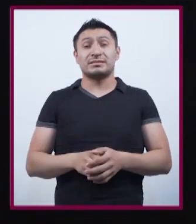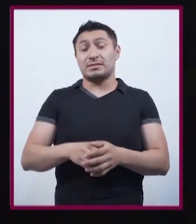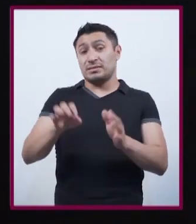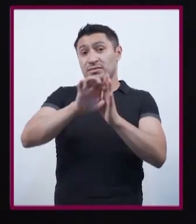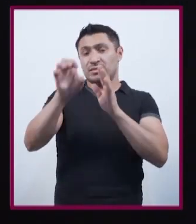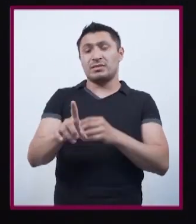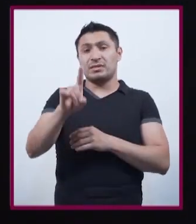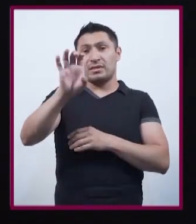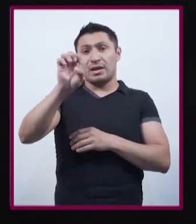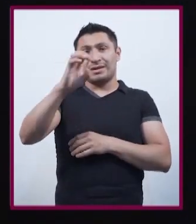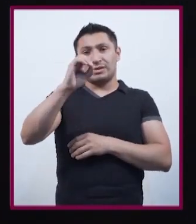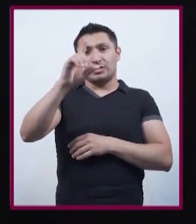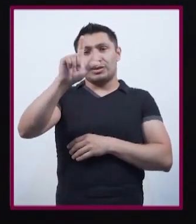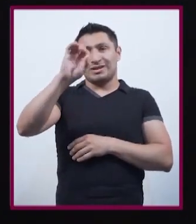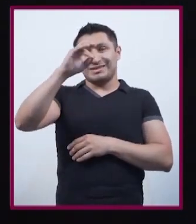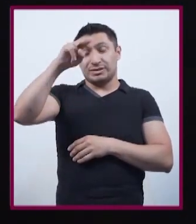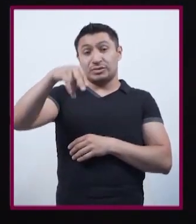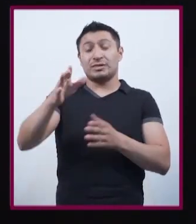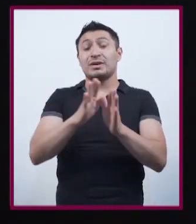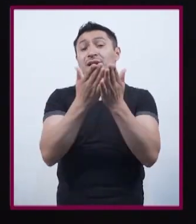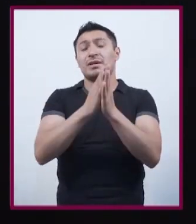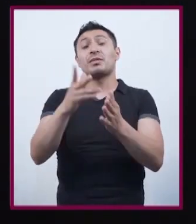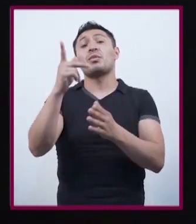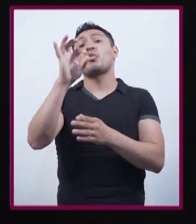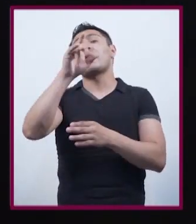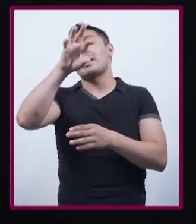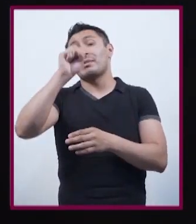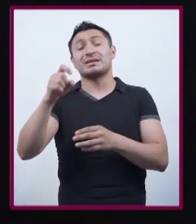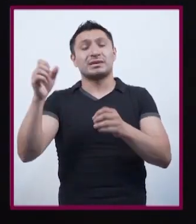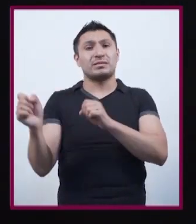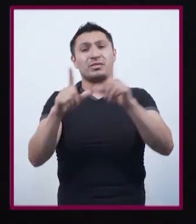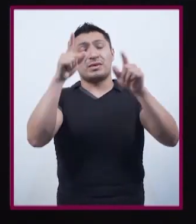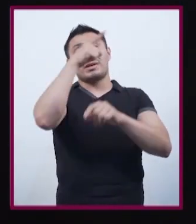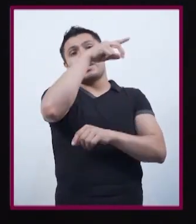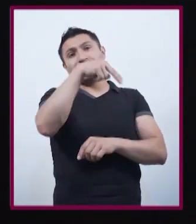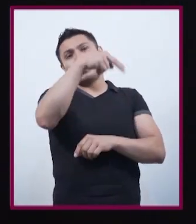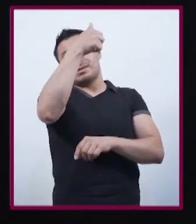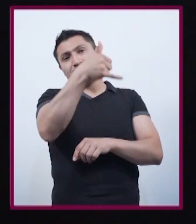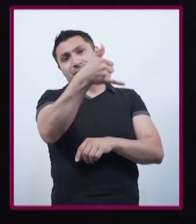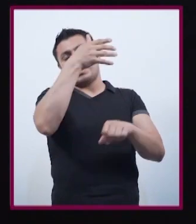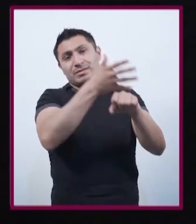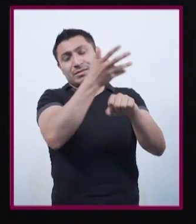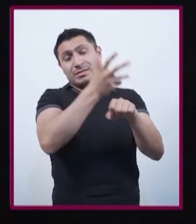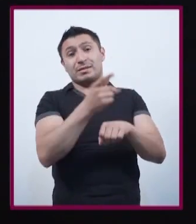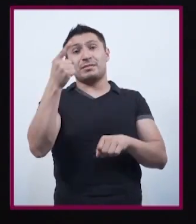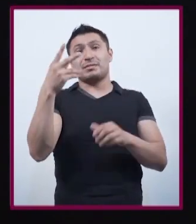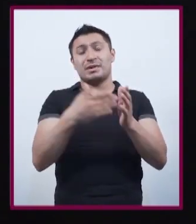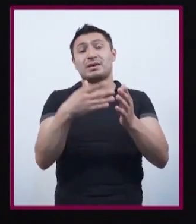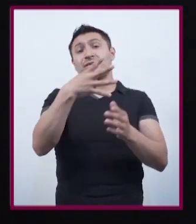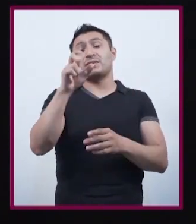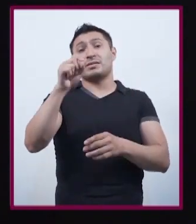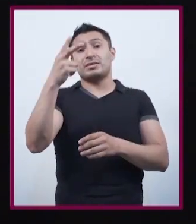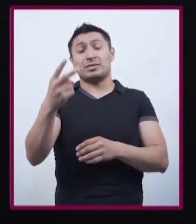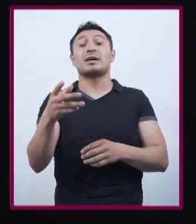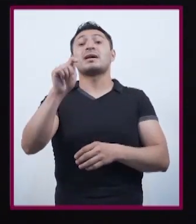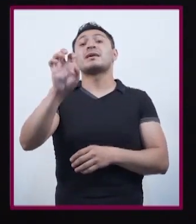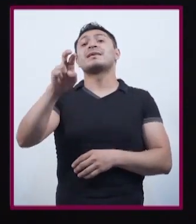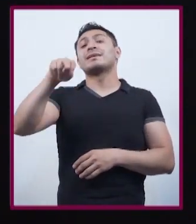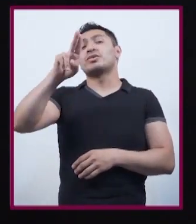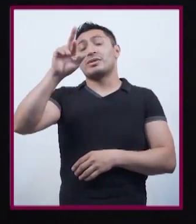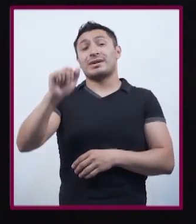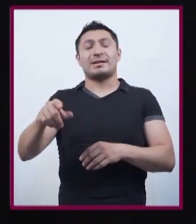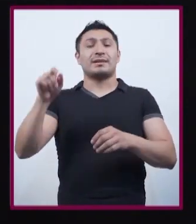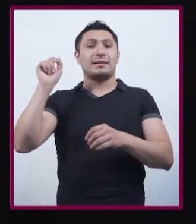pudo publicar algunas de sus obras más sobresalientes y queridas, entre ellas Desolación, libro de poesías publicado en Nueva York